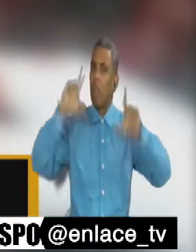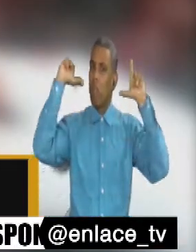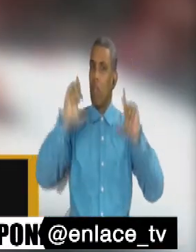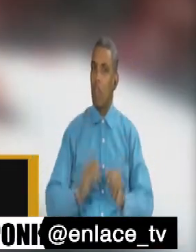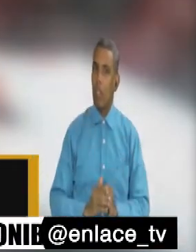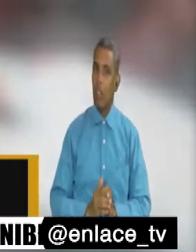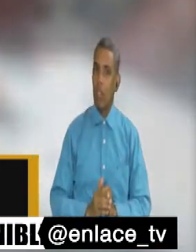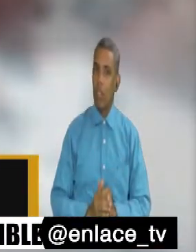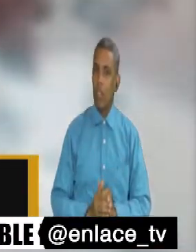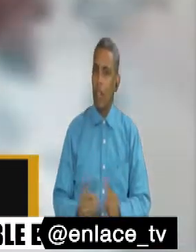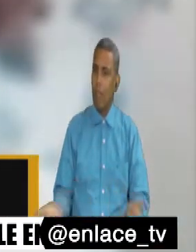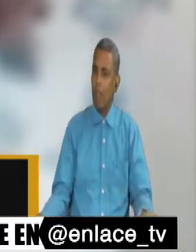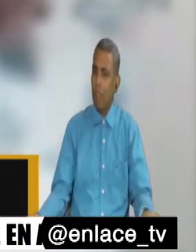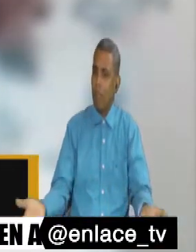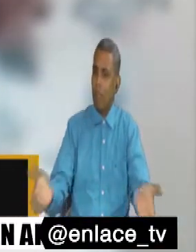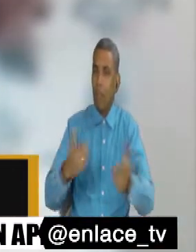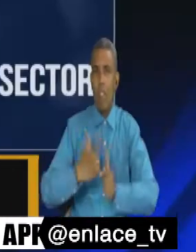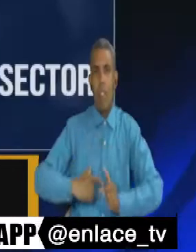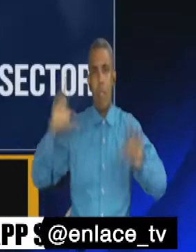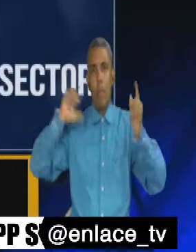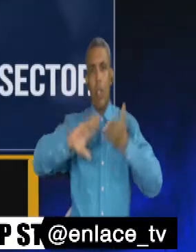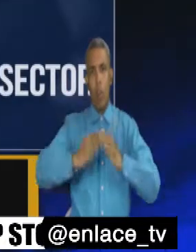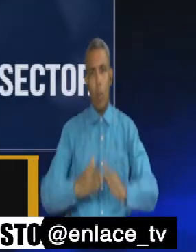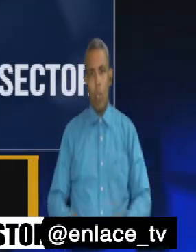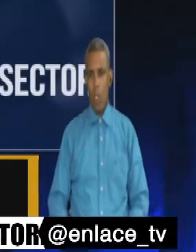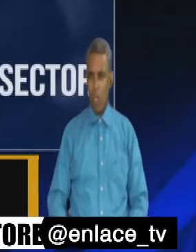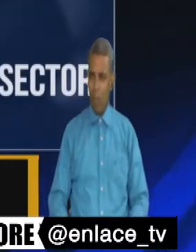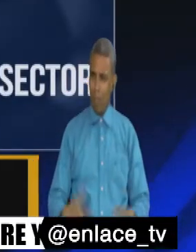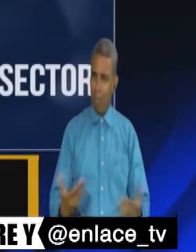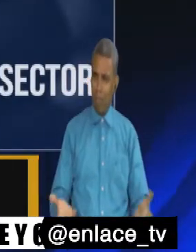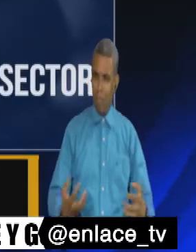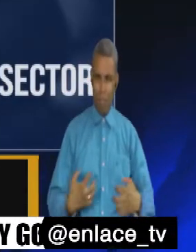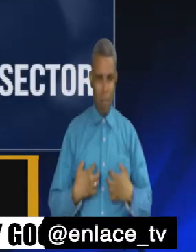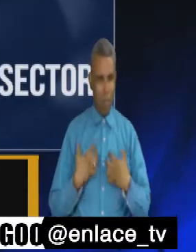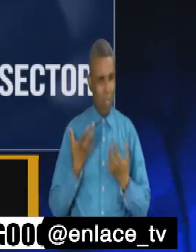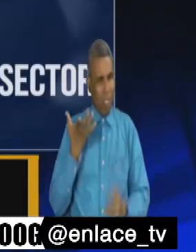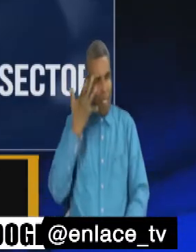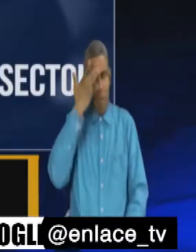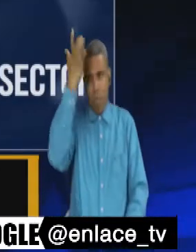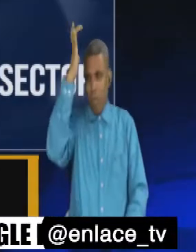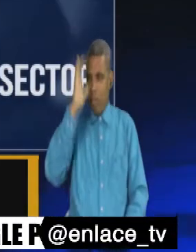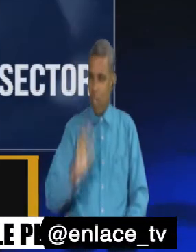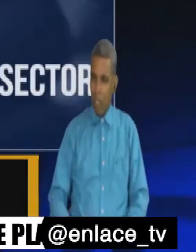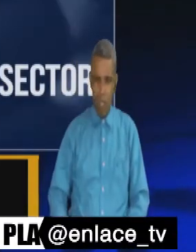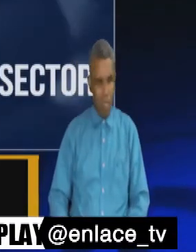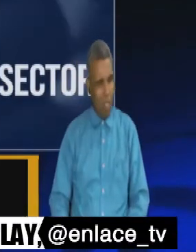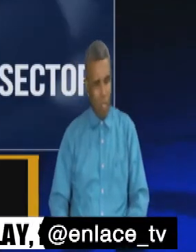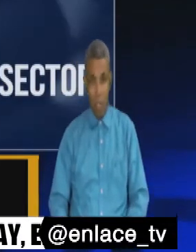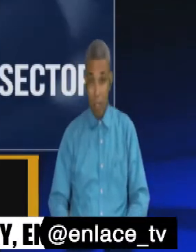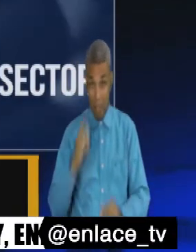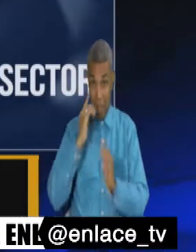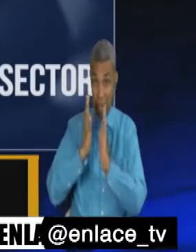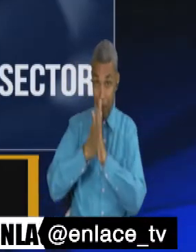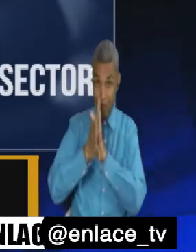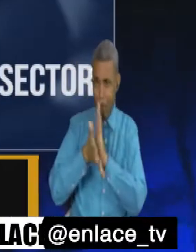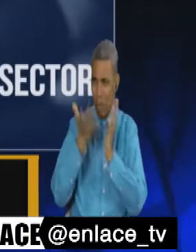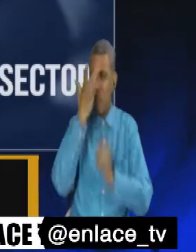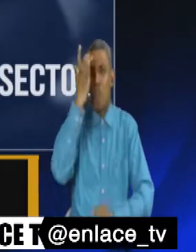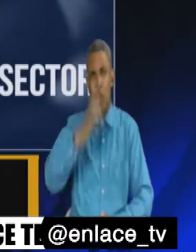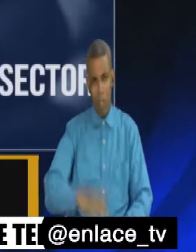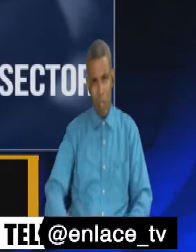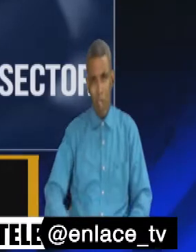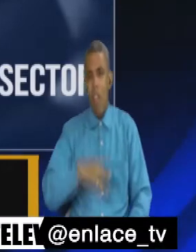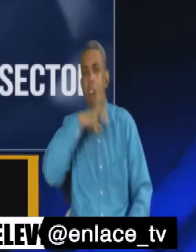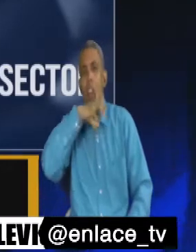no salen del asombro por la decisión del juez. Los animalitos es como un ser humano, lo que pasa es que no hablan, pero también les duele,